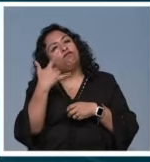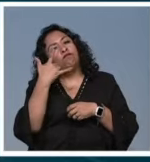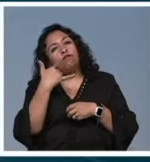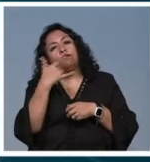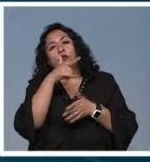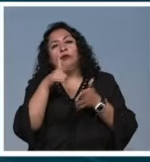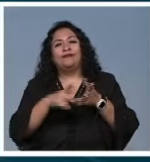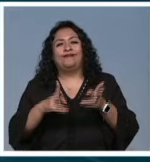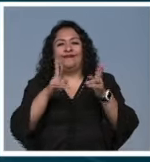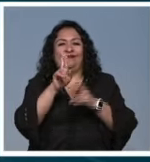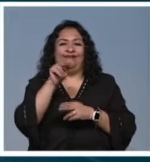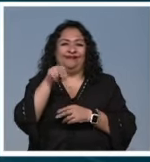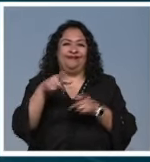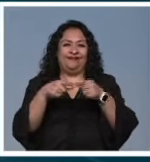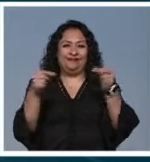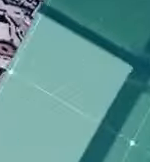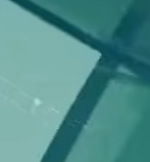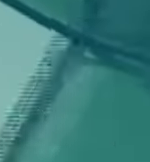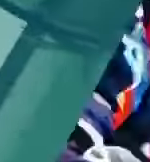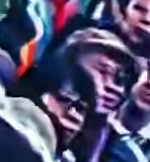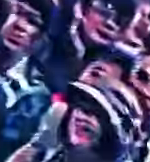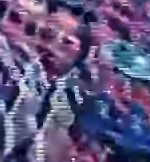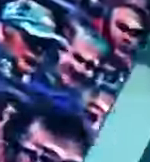el Rincón Nipón. Vean.